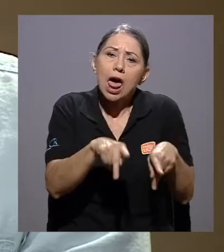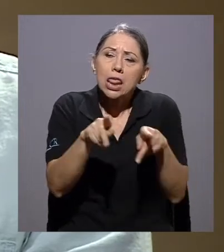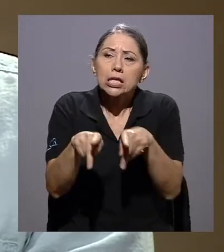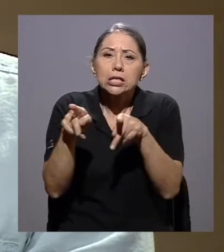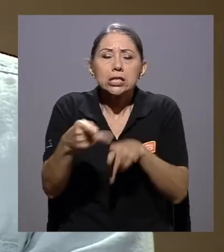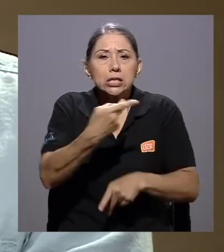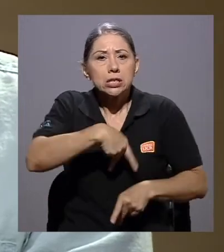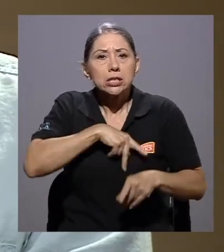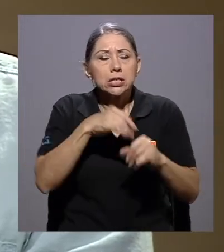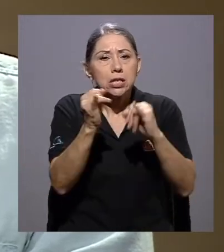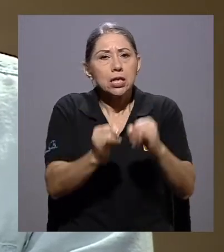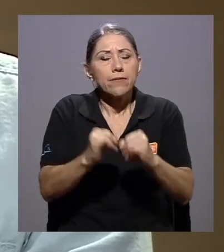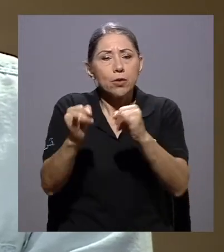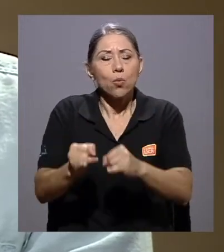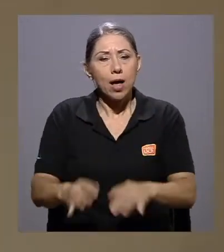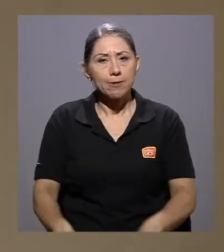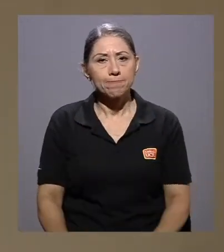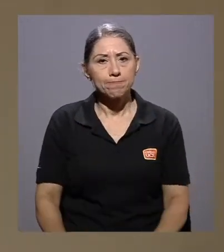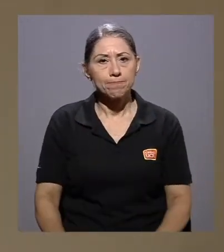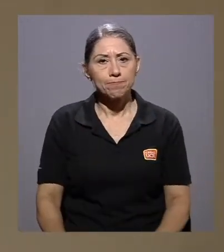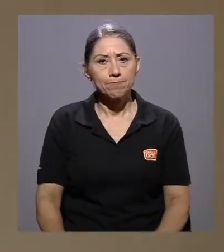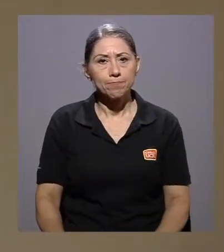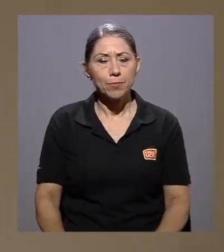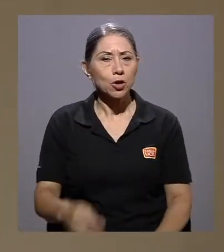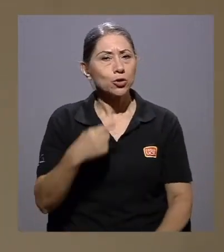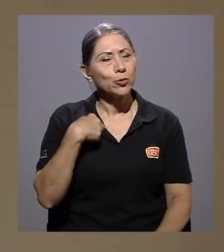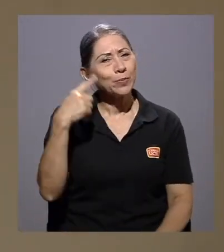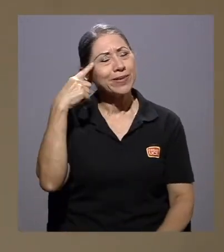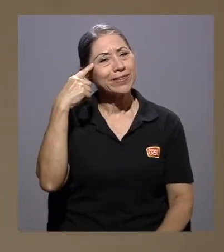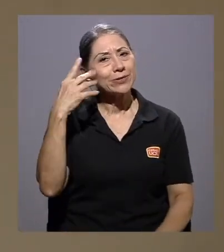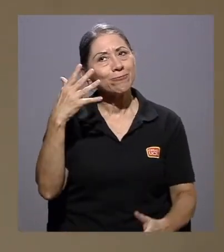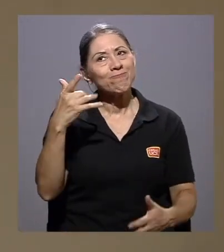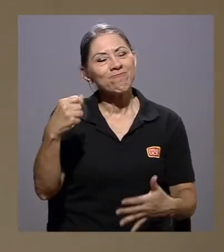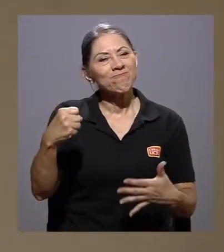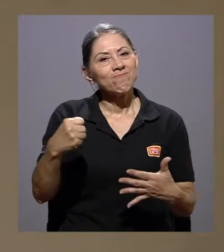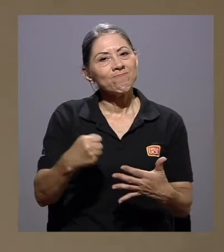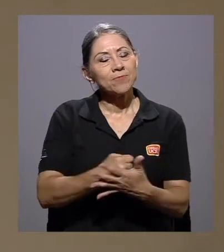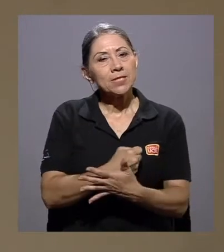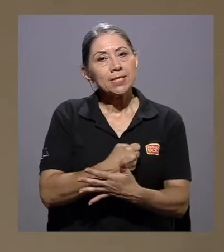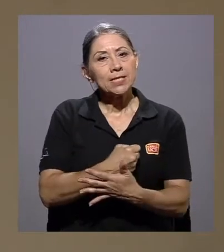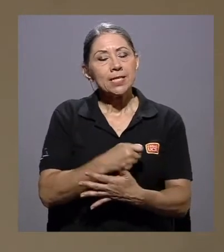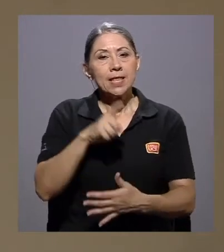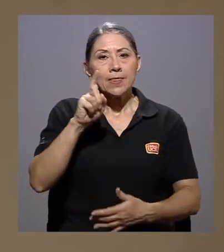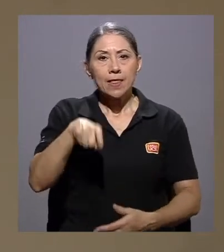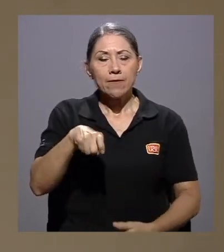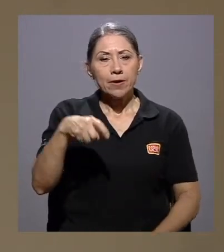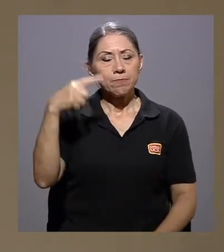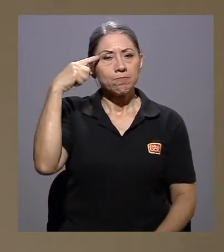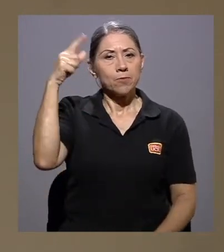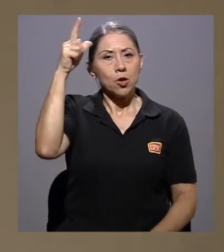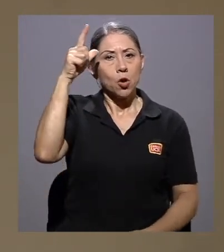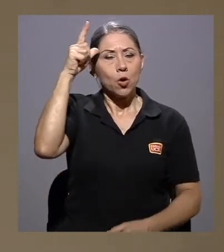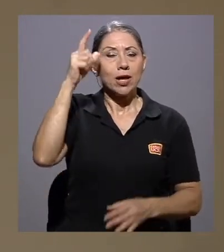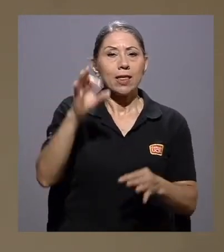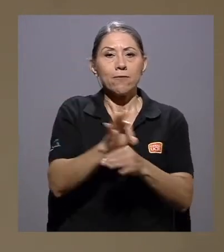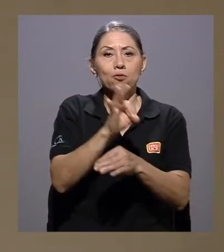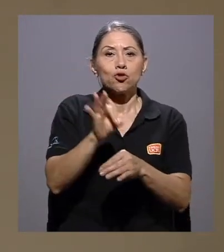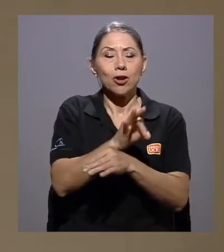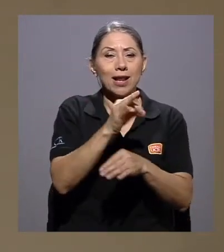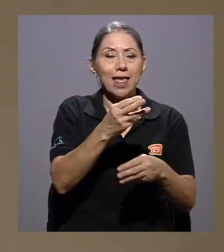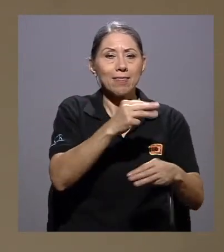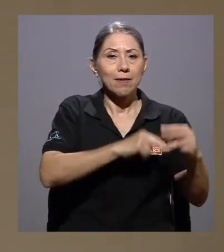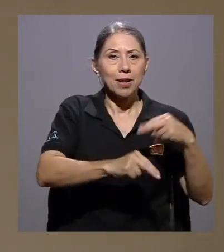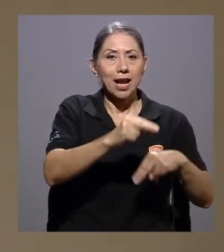individuales. Ahí me parece que otra vez, desgraciadamente, hay que contraponer la lógica de funcionalidad del mercado